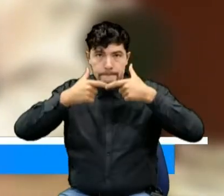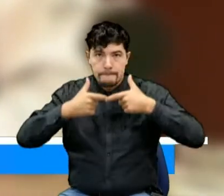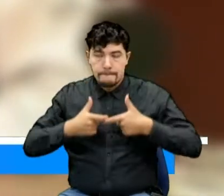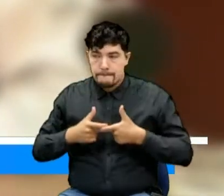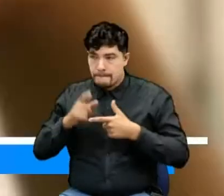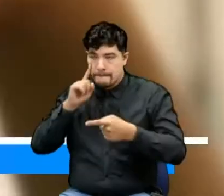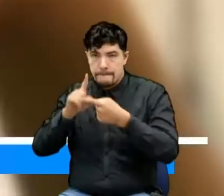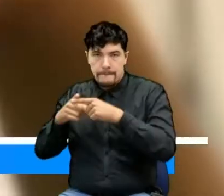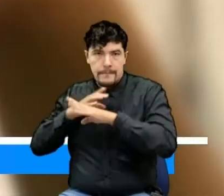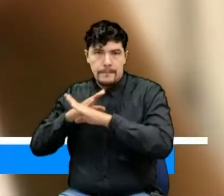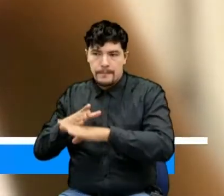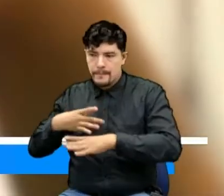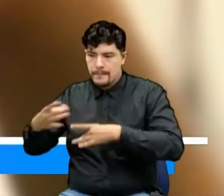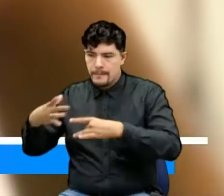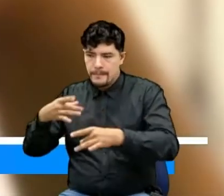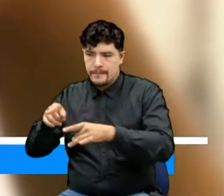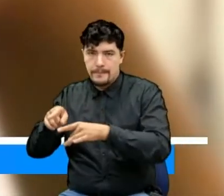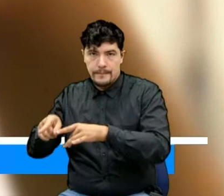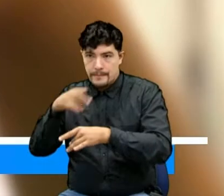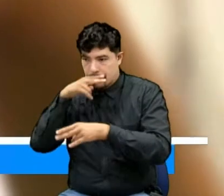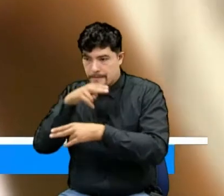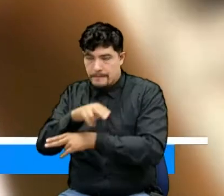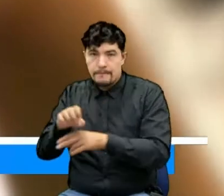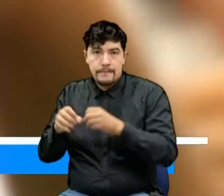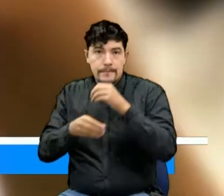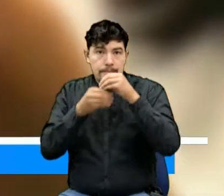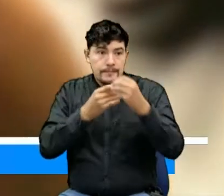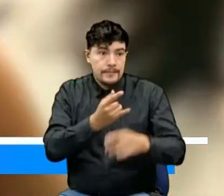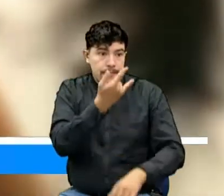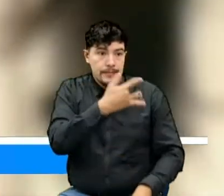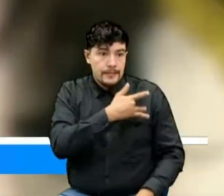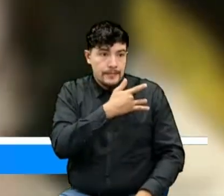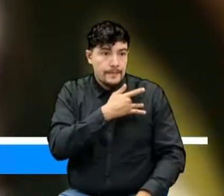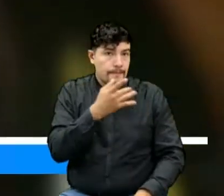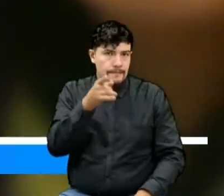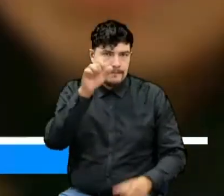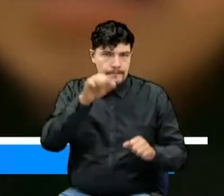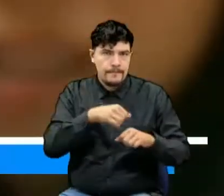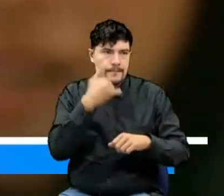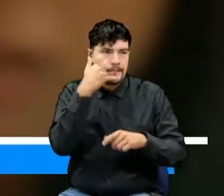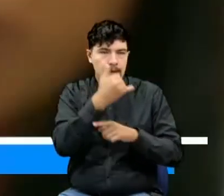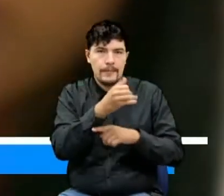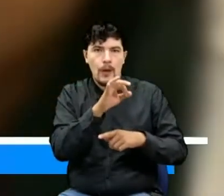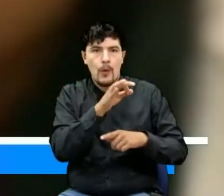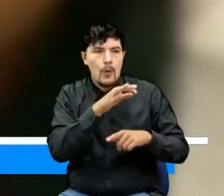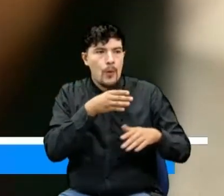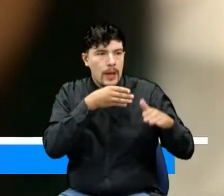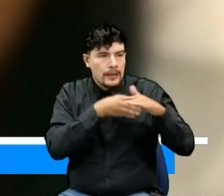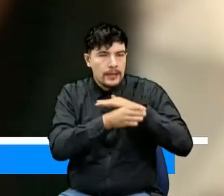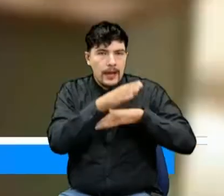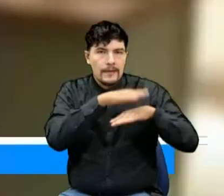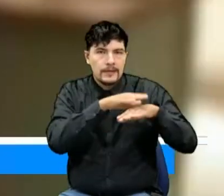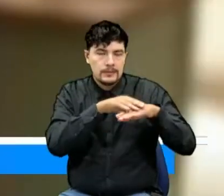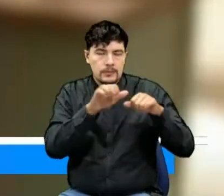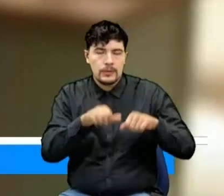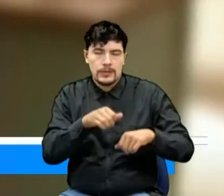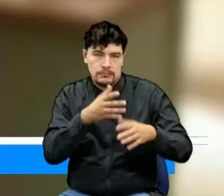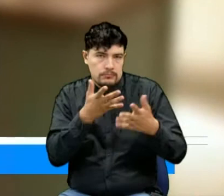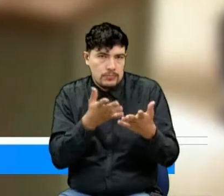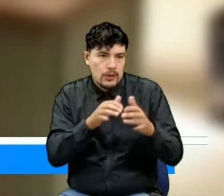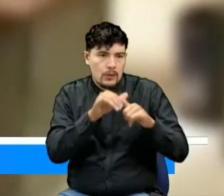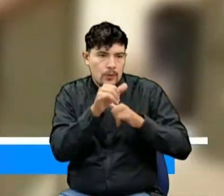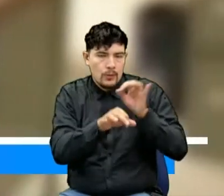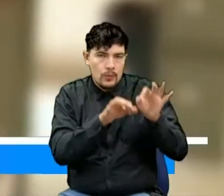permanente. Si tenemos algún síntoma, hagamos un reporte inmediato e ingresemos en aislamiento. Esas son recomendaciones que ya todos conocemos a